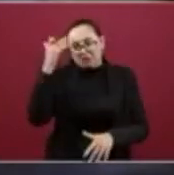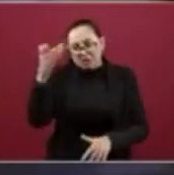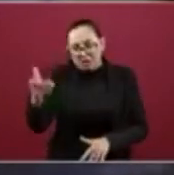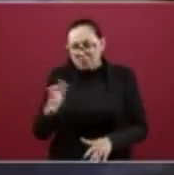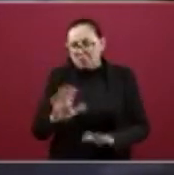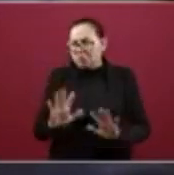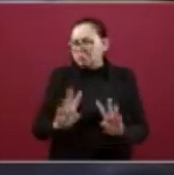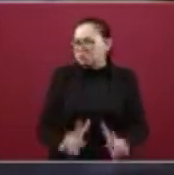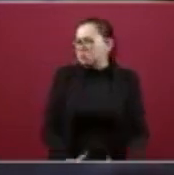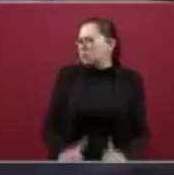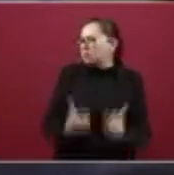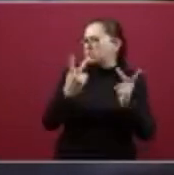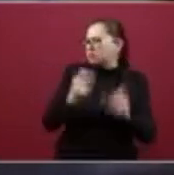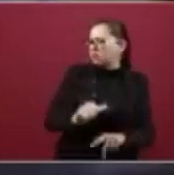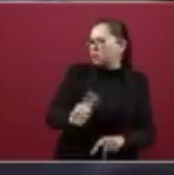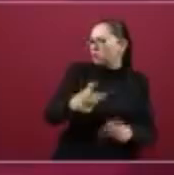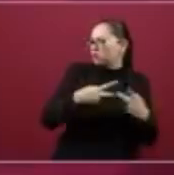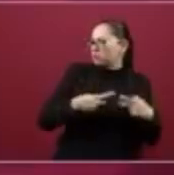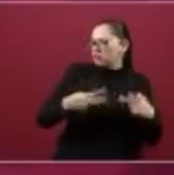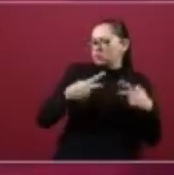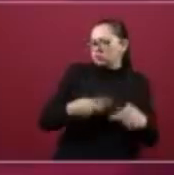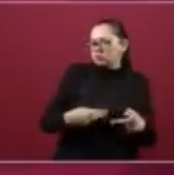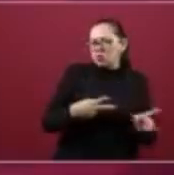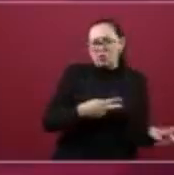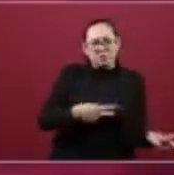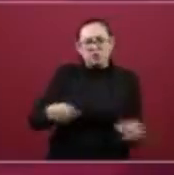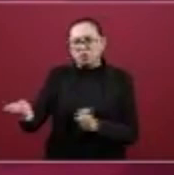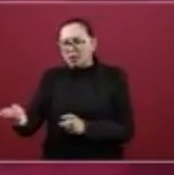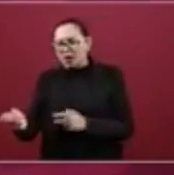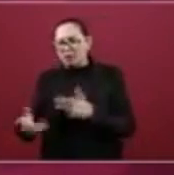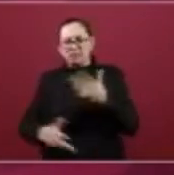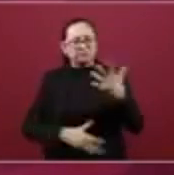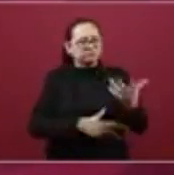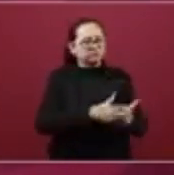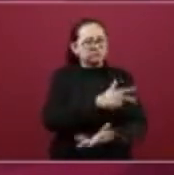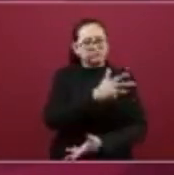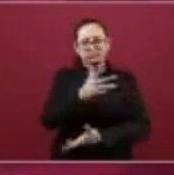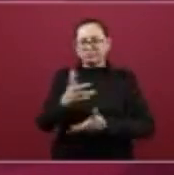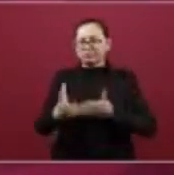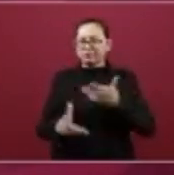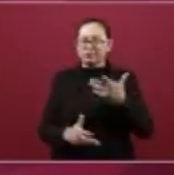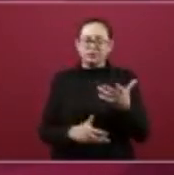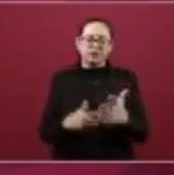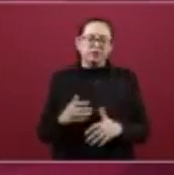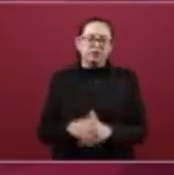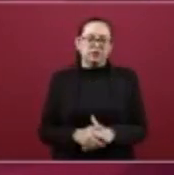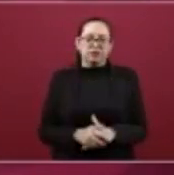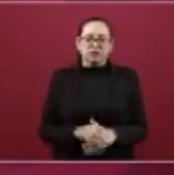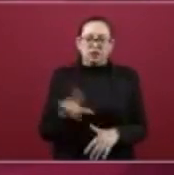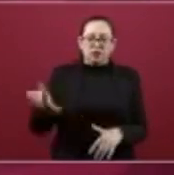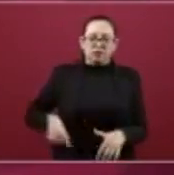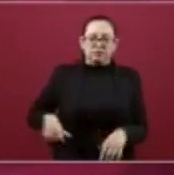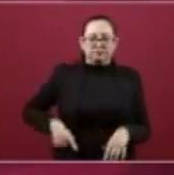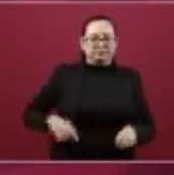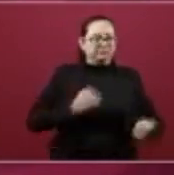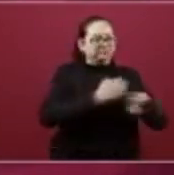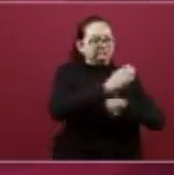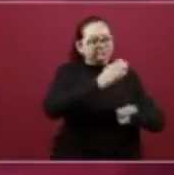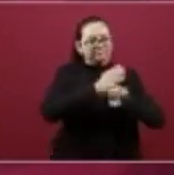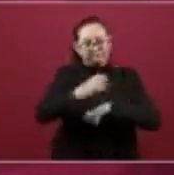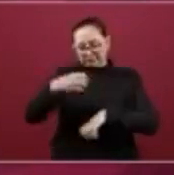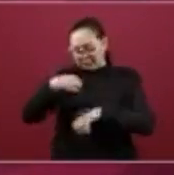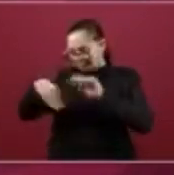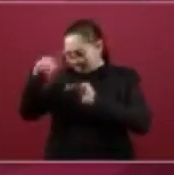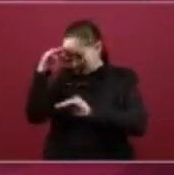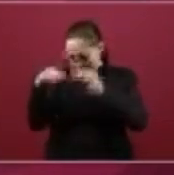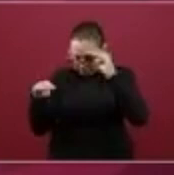lo entregó a otro, se lo robaron. Entonces, muchos gobiernos estatales están